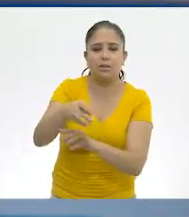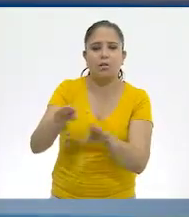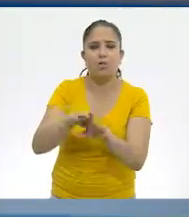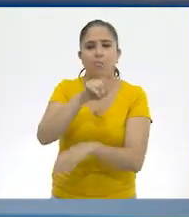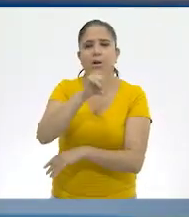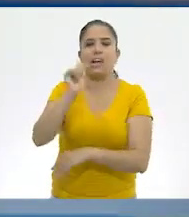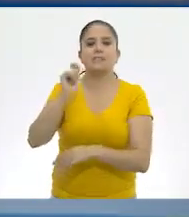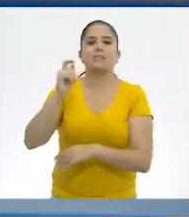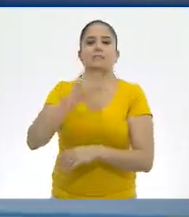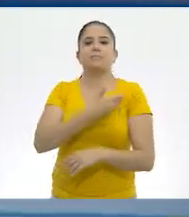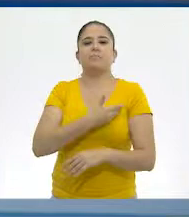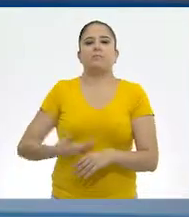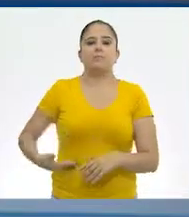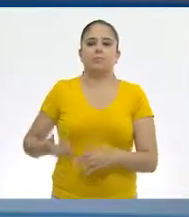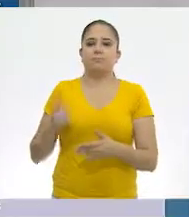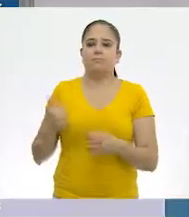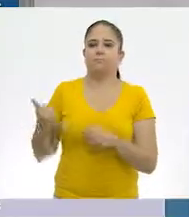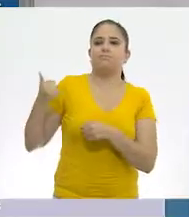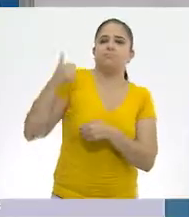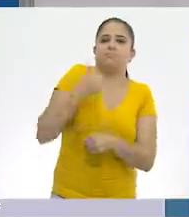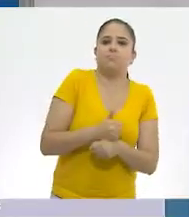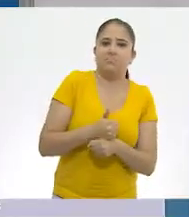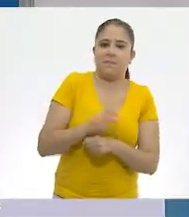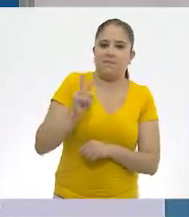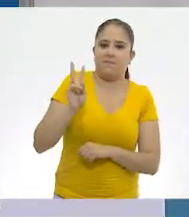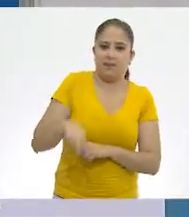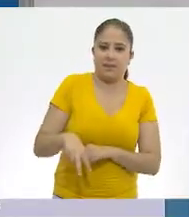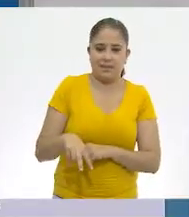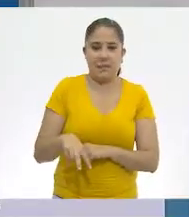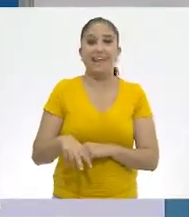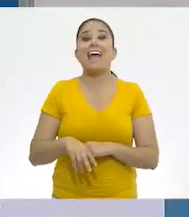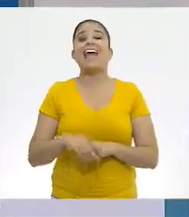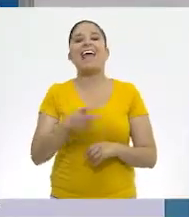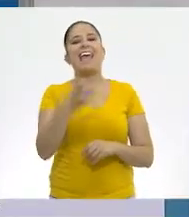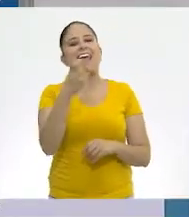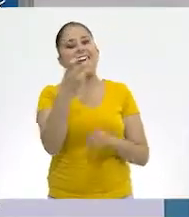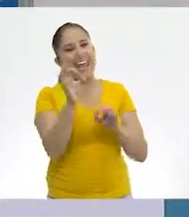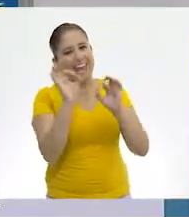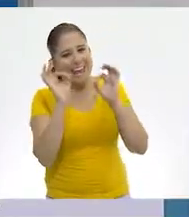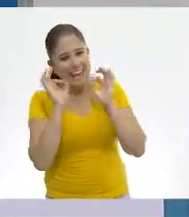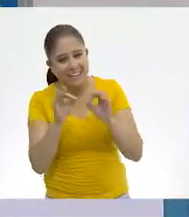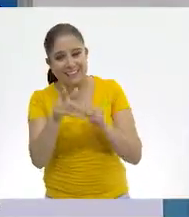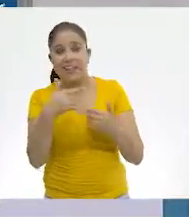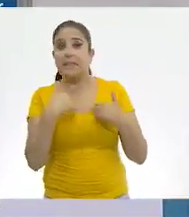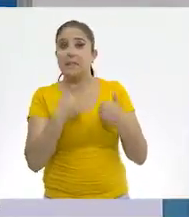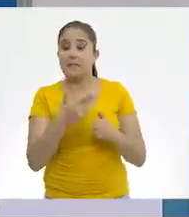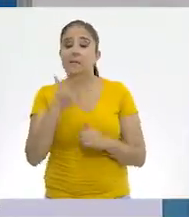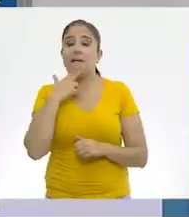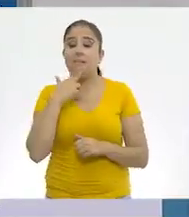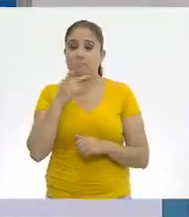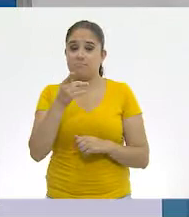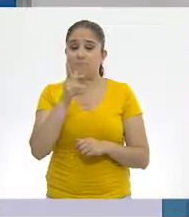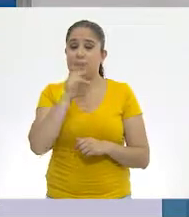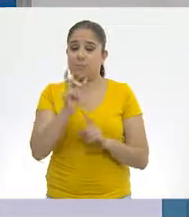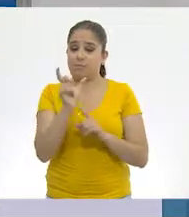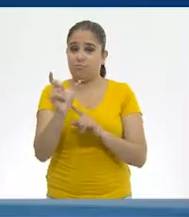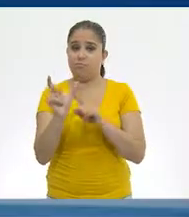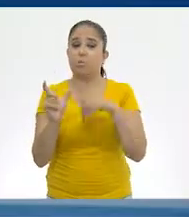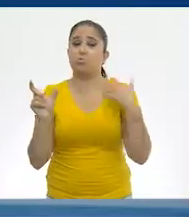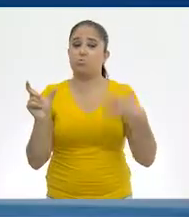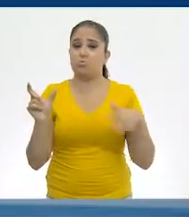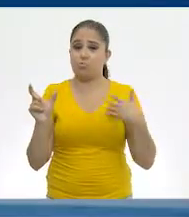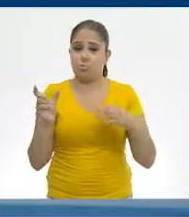autoridad verdadera. ¡Exacto! Y qué bueno que has entendido esta palabra tan útil, Ton. Sí. Pues así